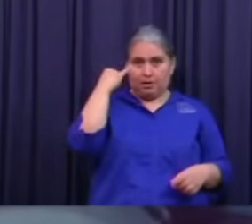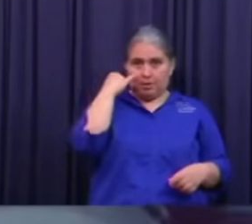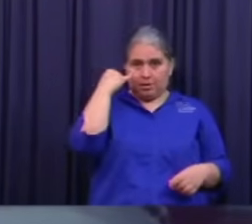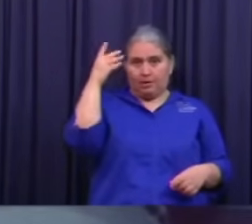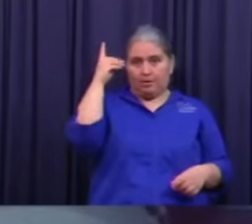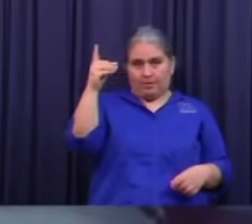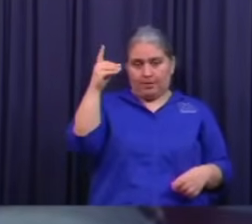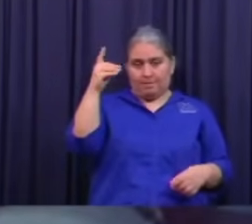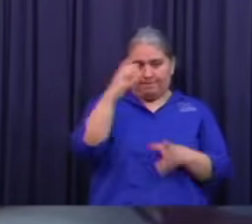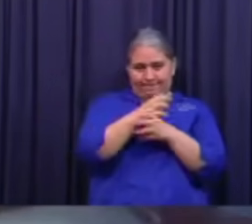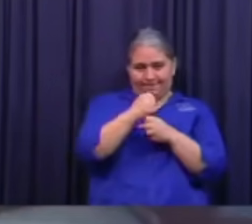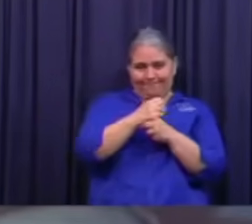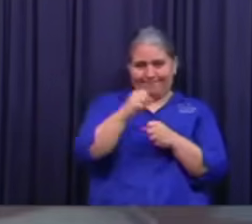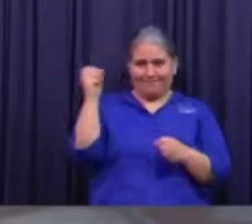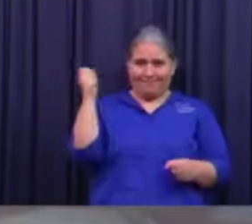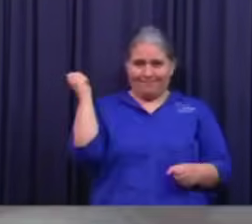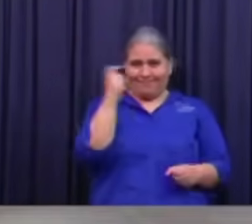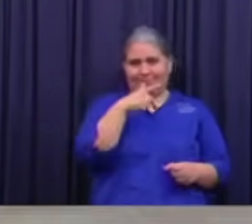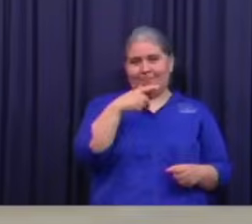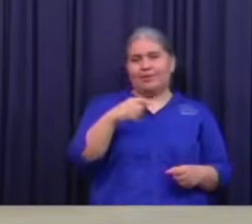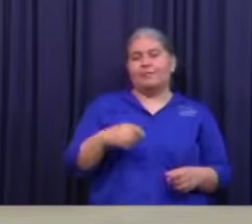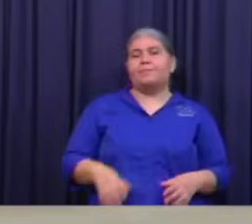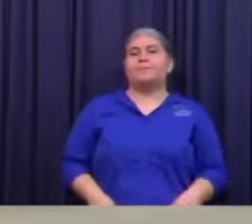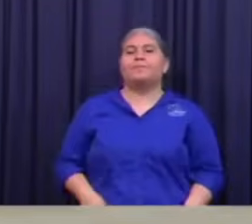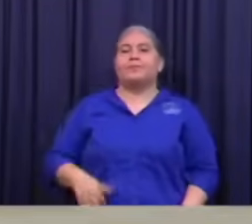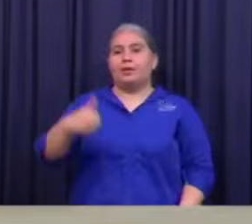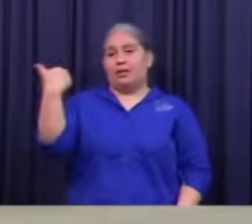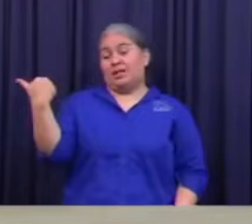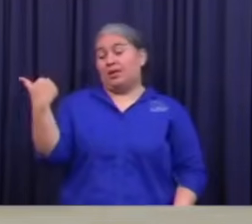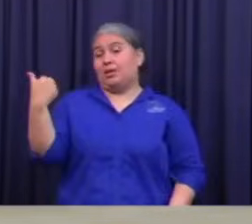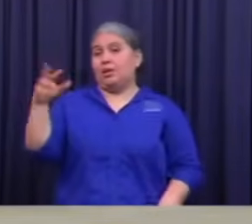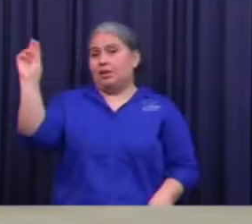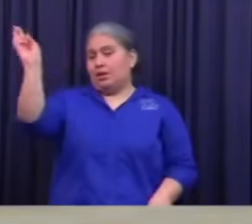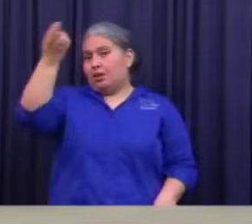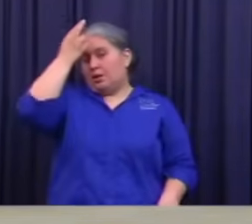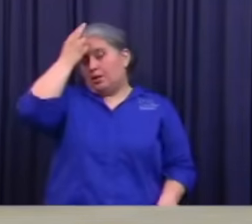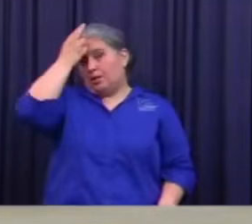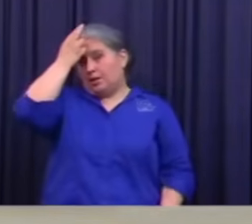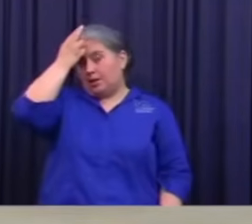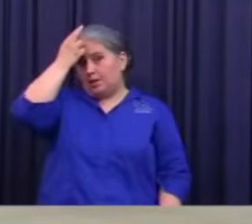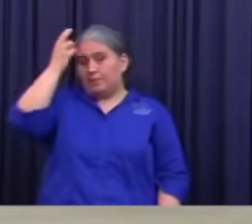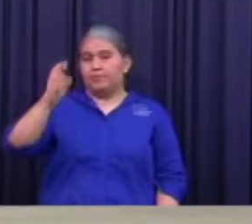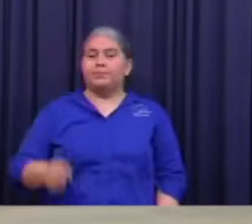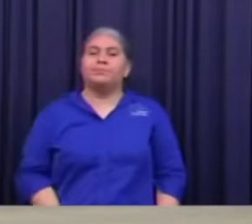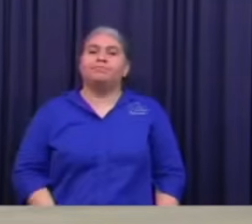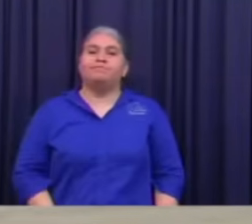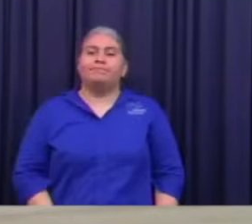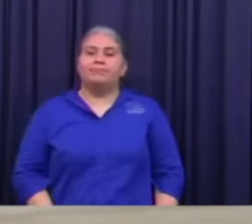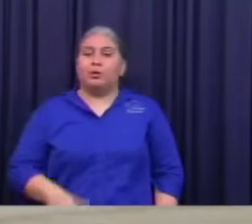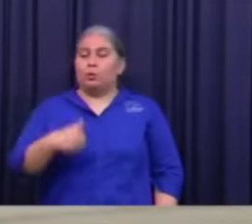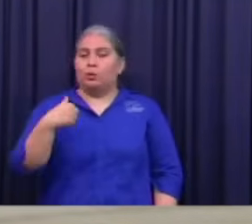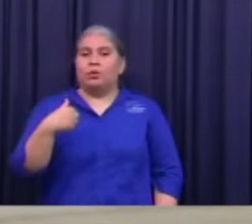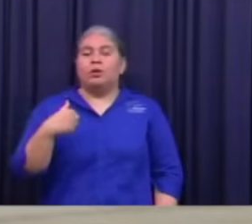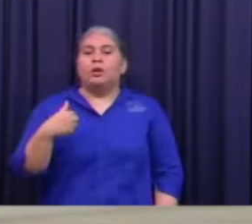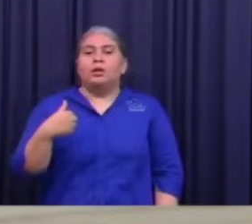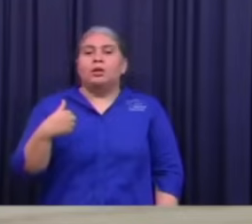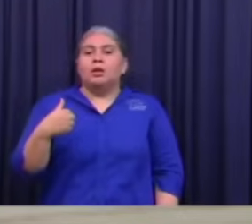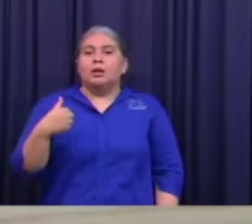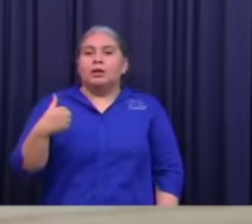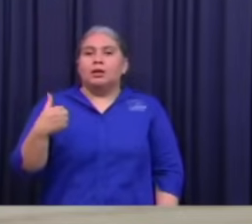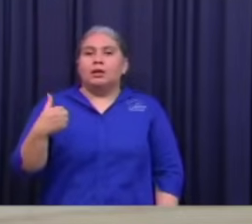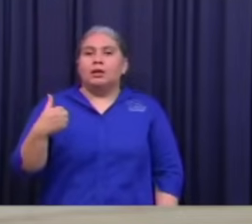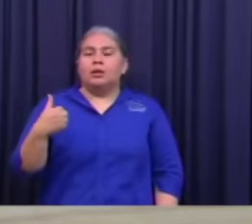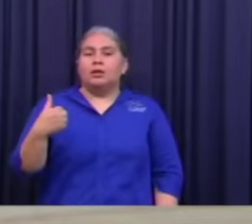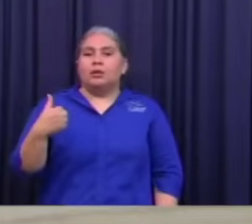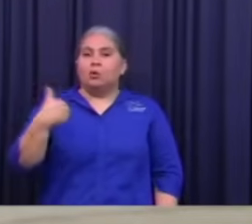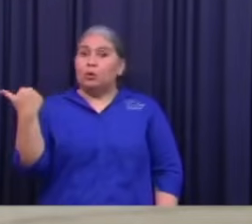aquí en la en la mesa buena está el rey artajerjes aquí en la mesa mala está